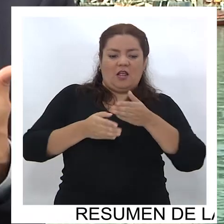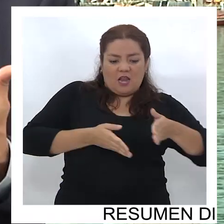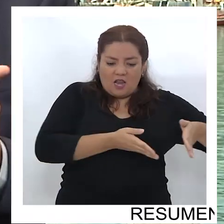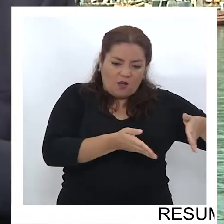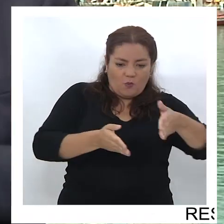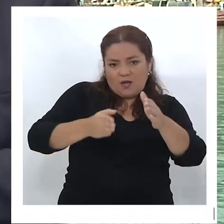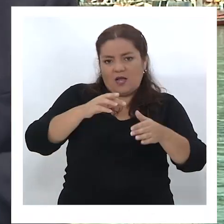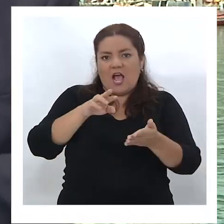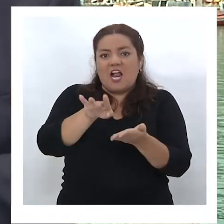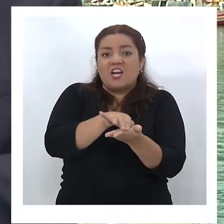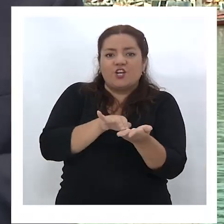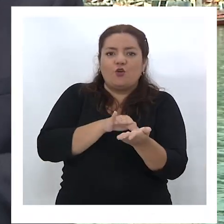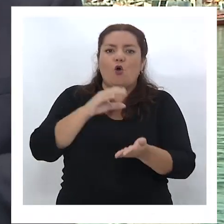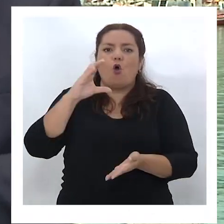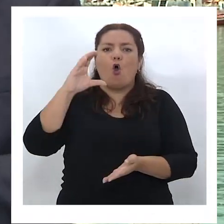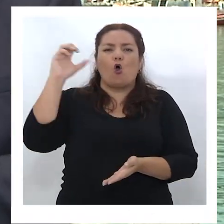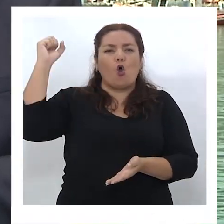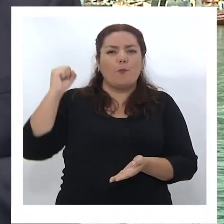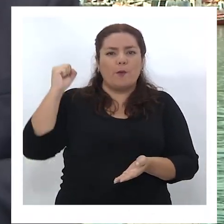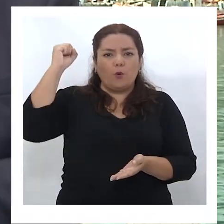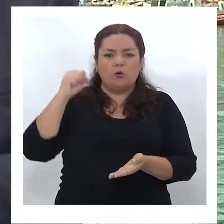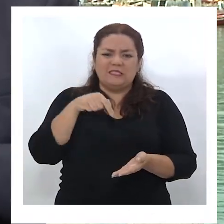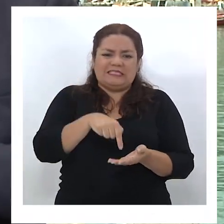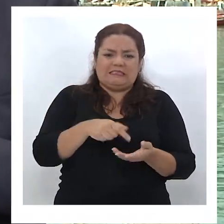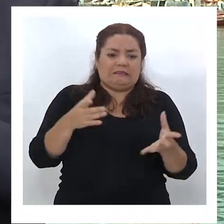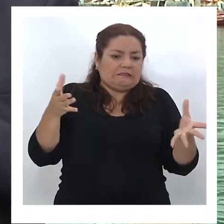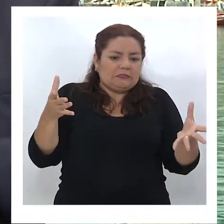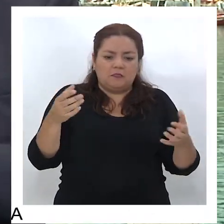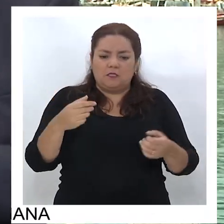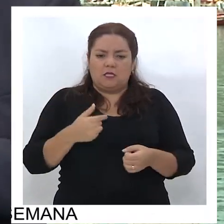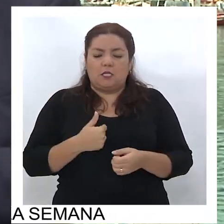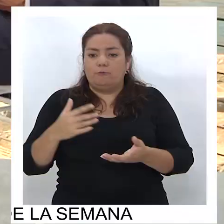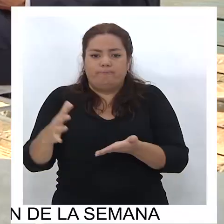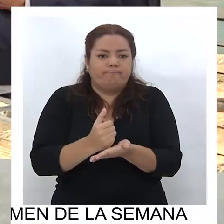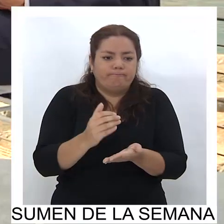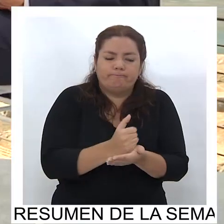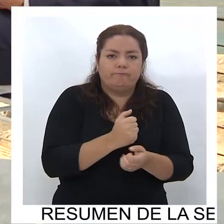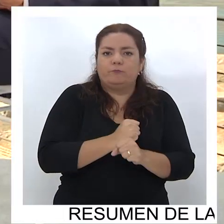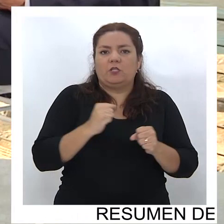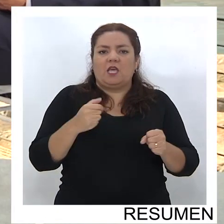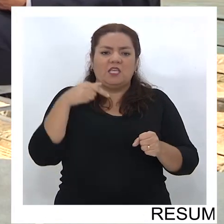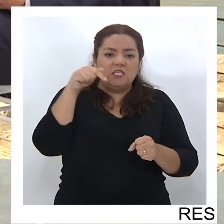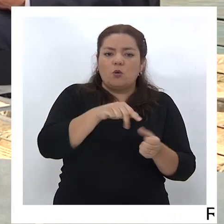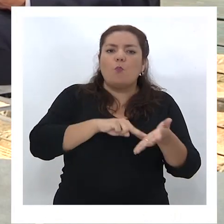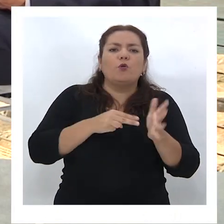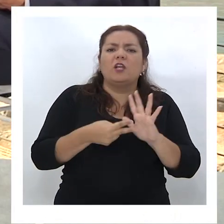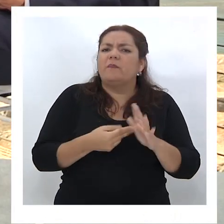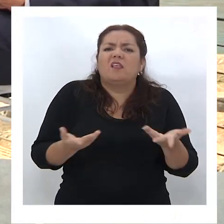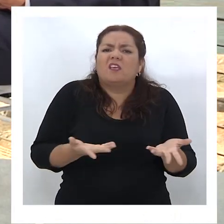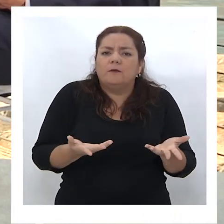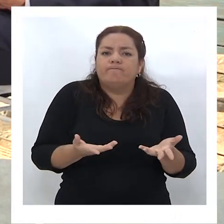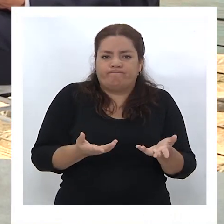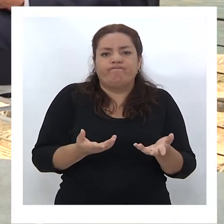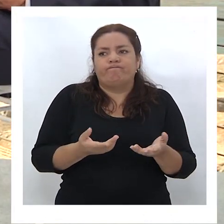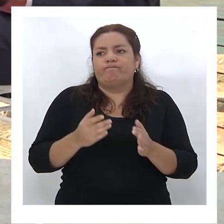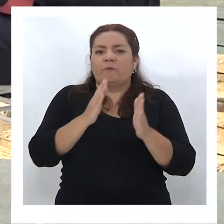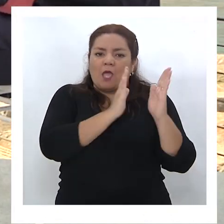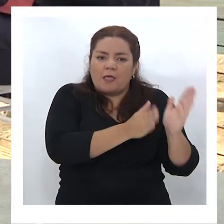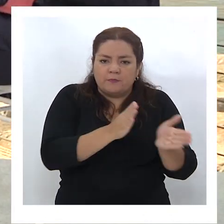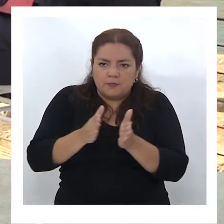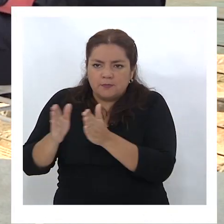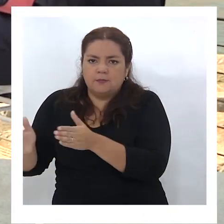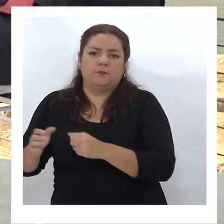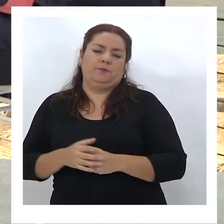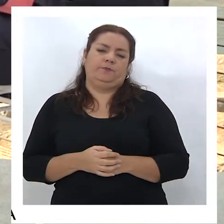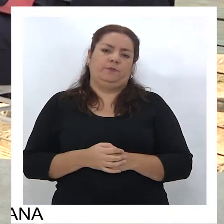se agotó el agua porque se otorgaron más derechos de lo que la cuenca era capaz de recuperar. Eso es un problema de gestión. Sí. Tú no puedes otorgar más derechos de agua de lo